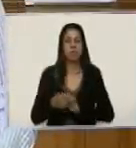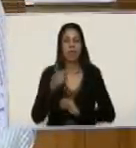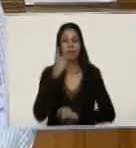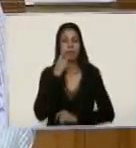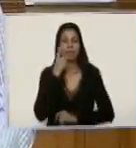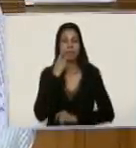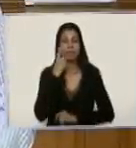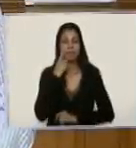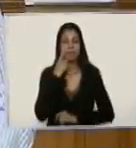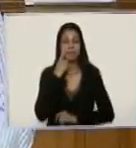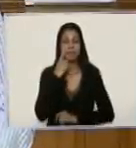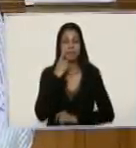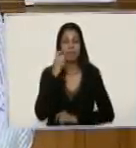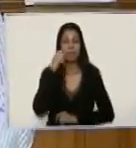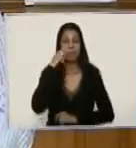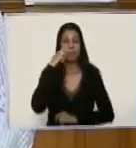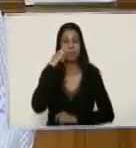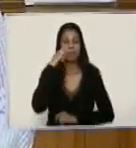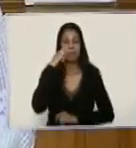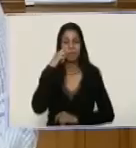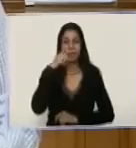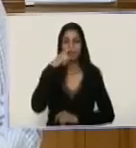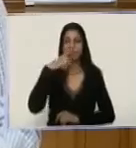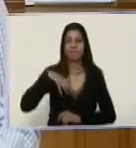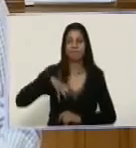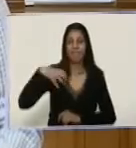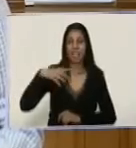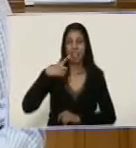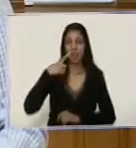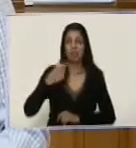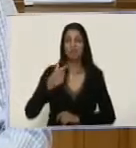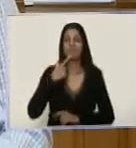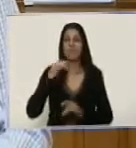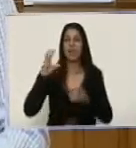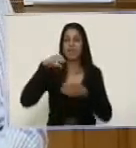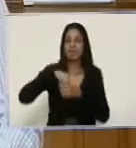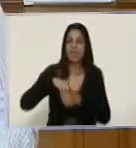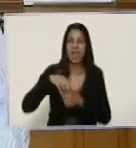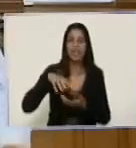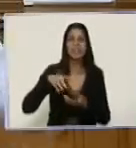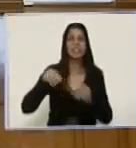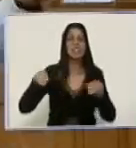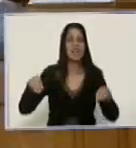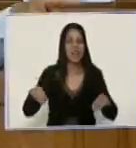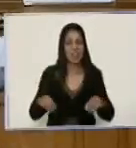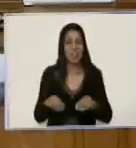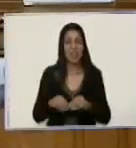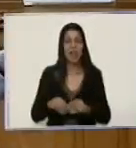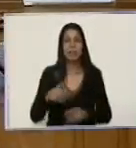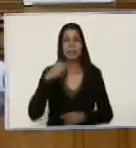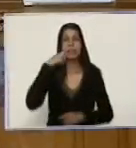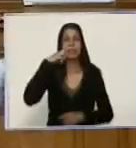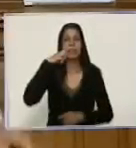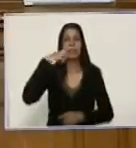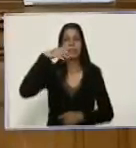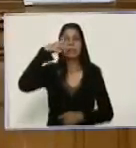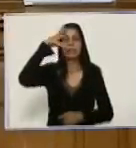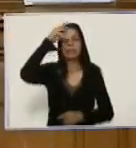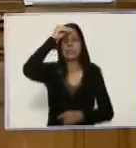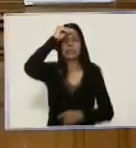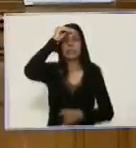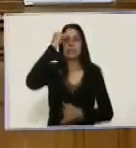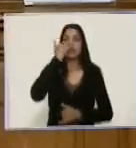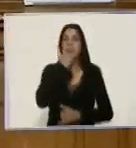directamente los efectos del imperialismo en su propio territorio. Y ahí va a madurar la